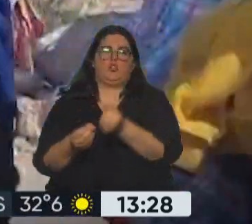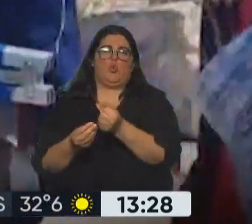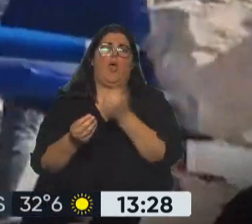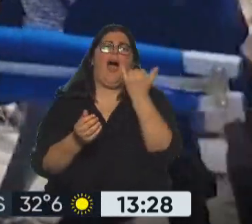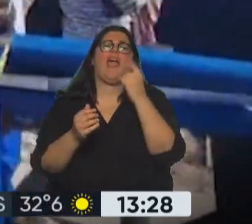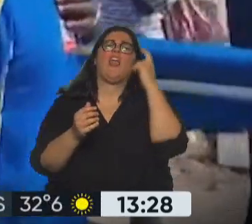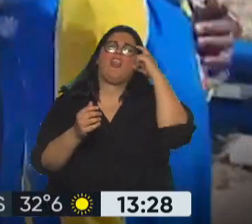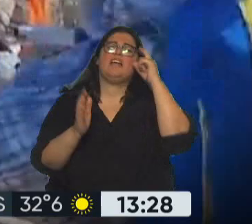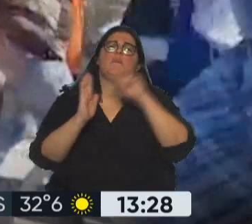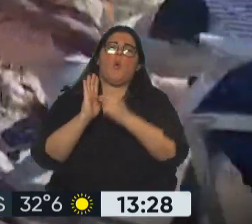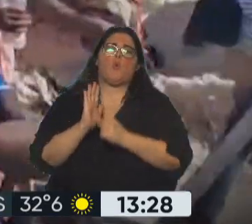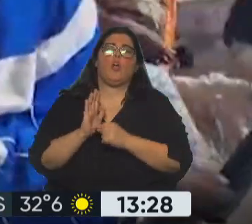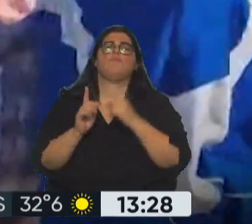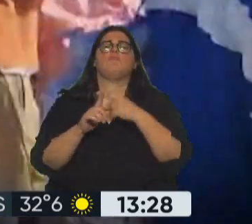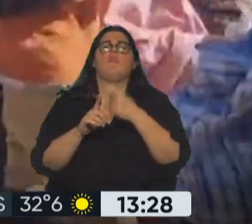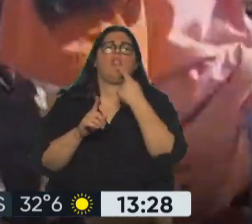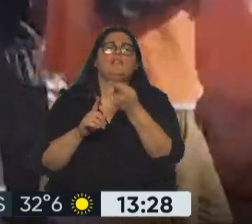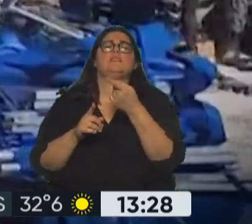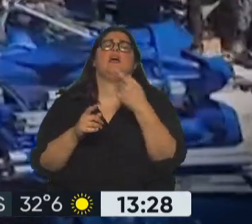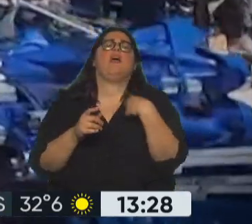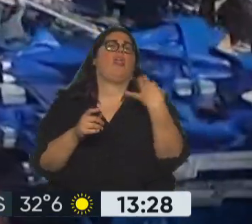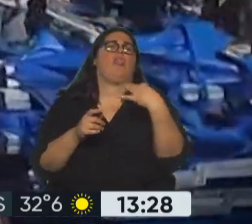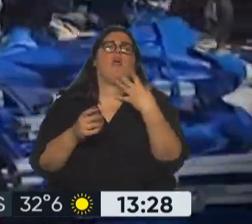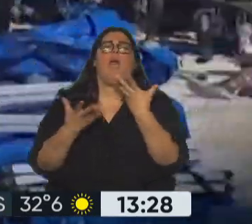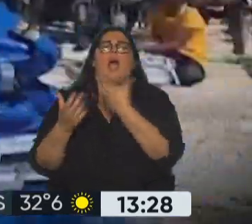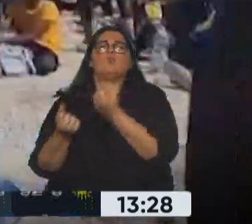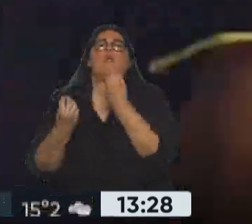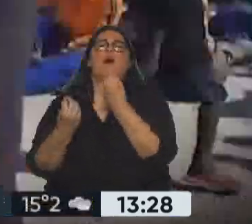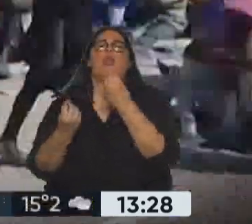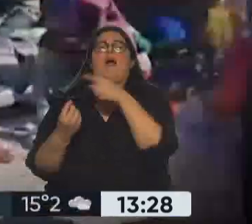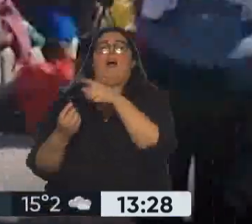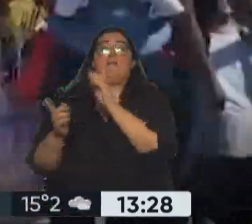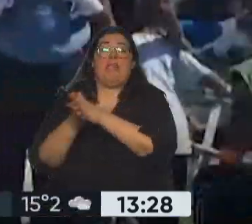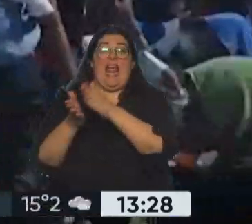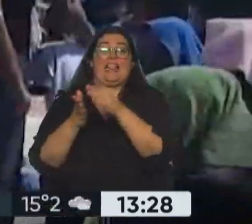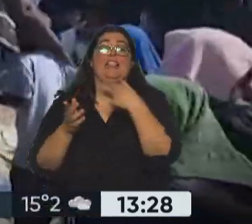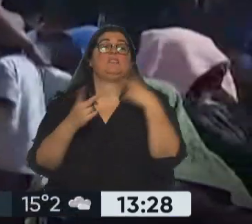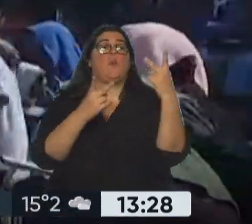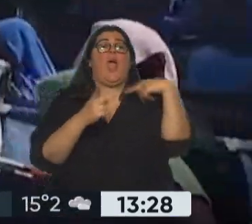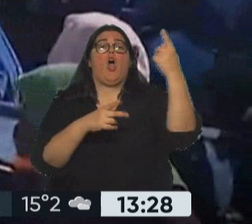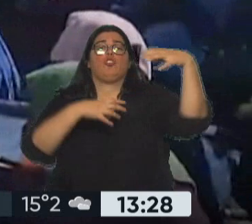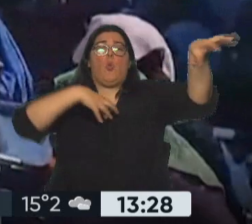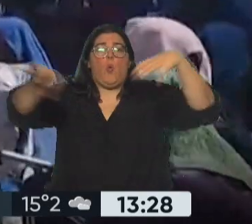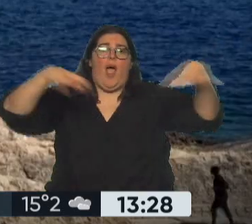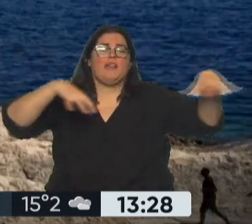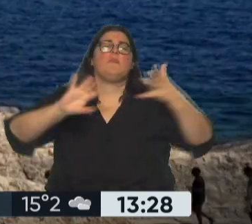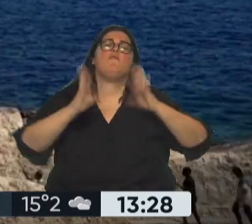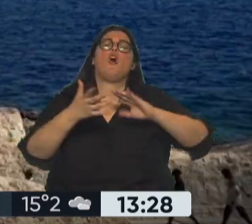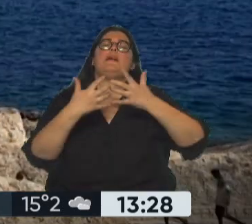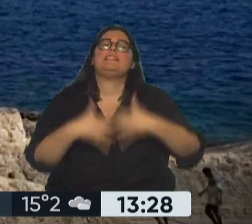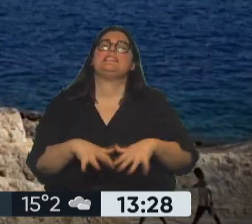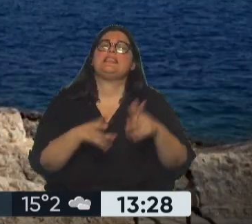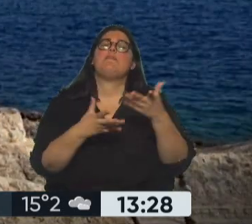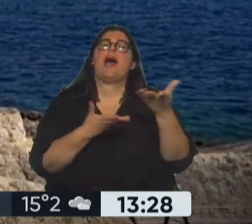puntos, apoyar el reparto de inmigrantes desde la isla a otros países a través del mecanismo voluntario de solidaridad y acelerar